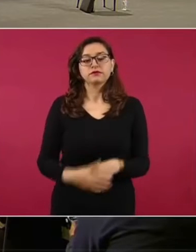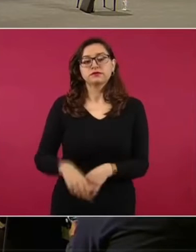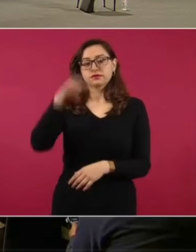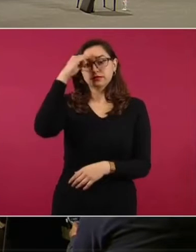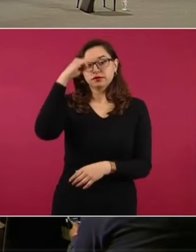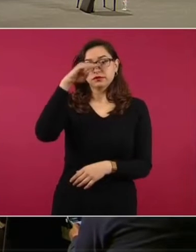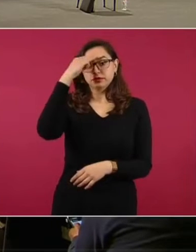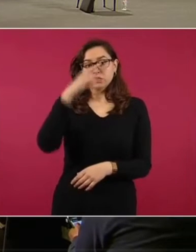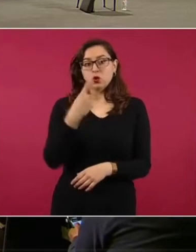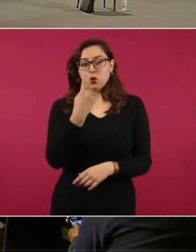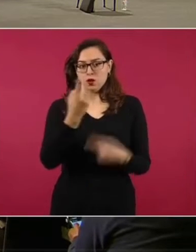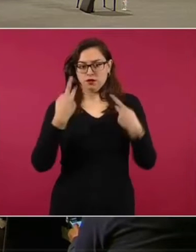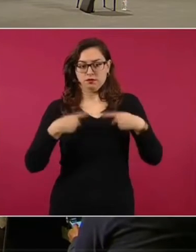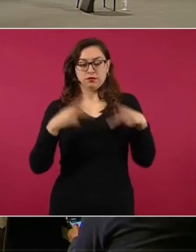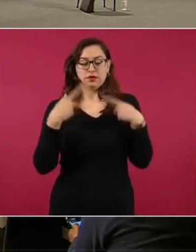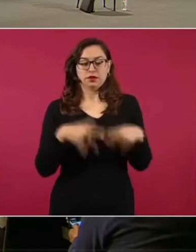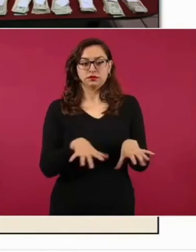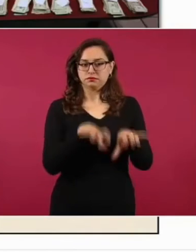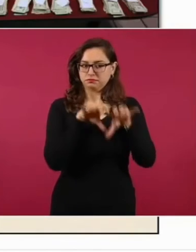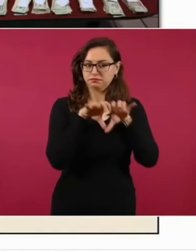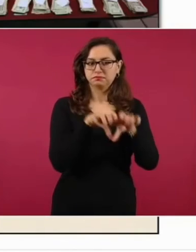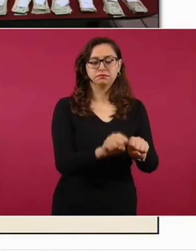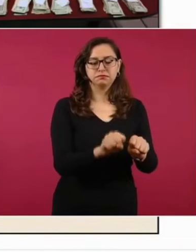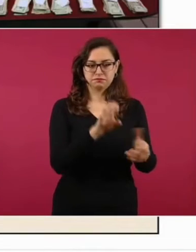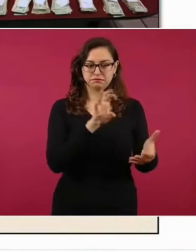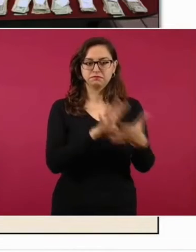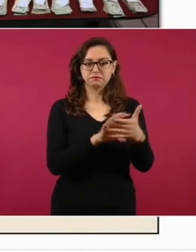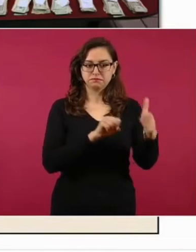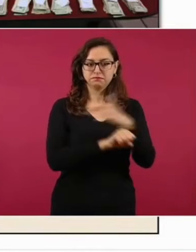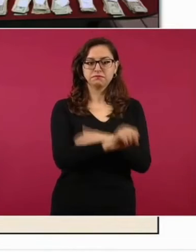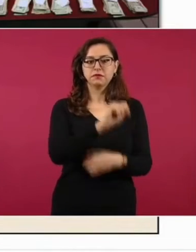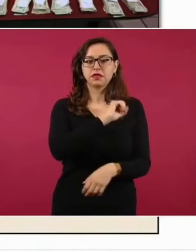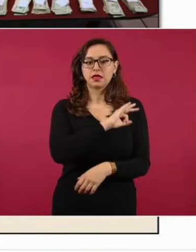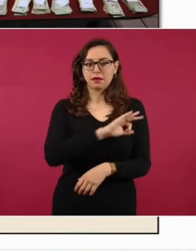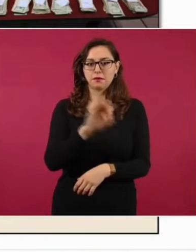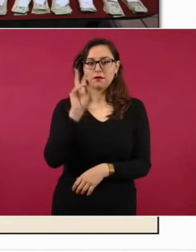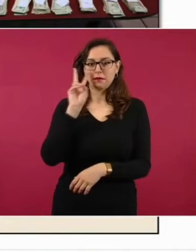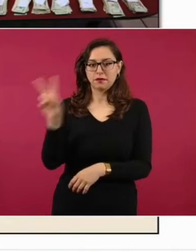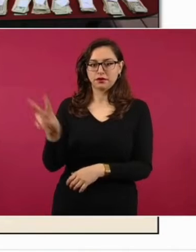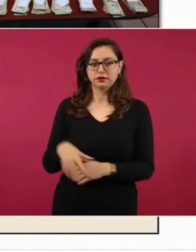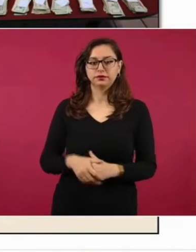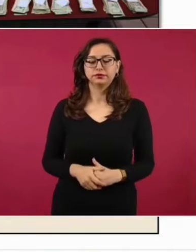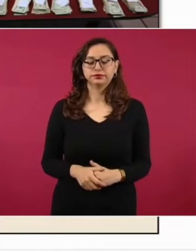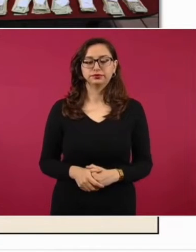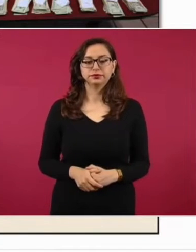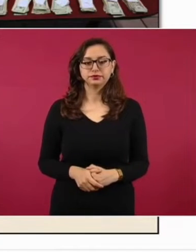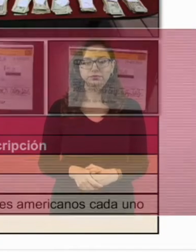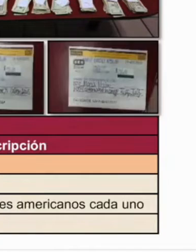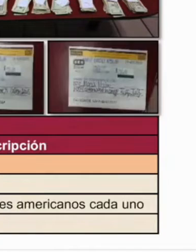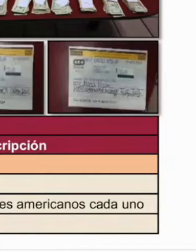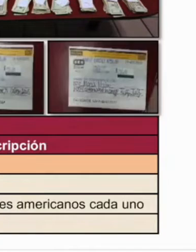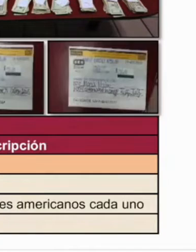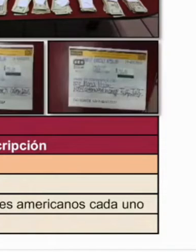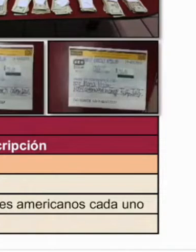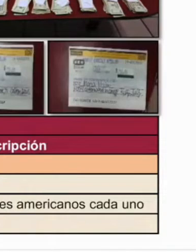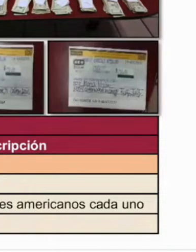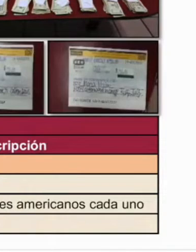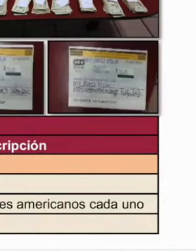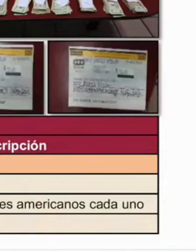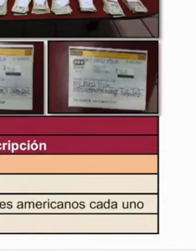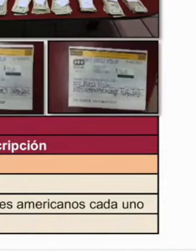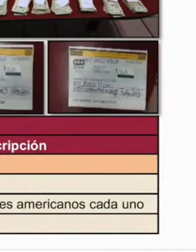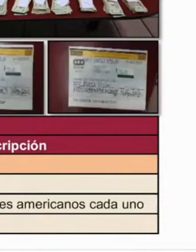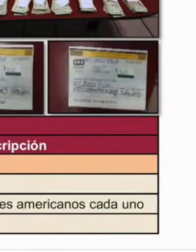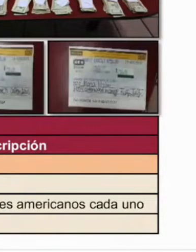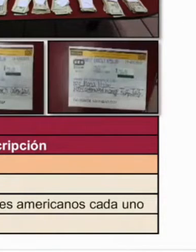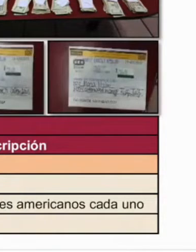una persona detenida también con dinero sin acreditar la legal procedencia. En